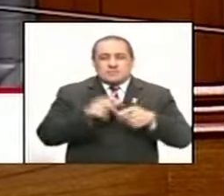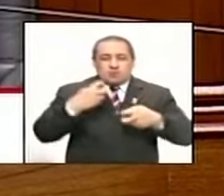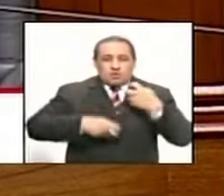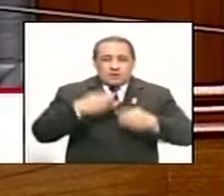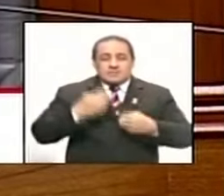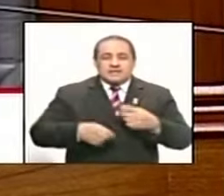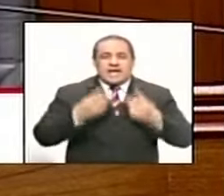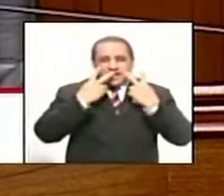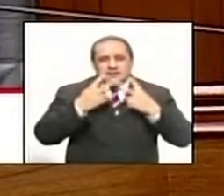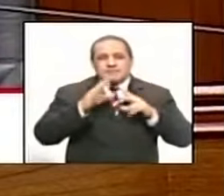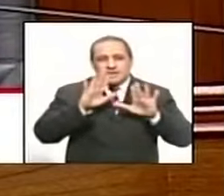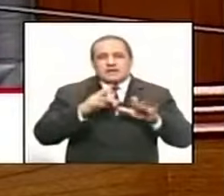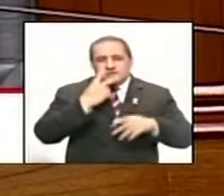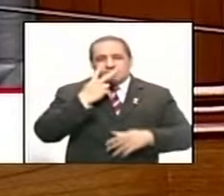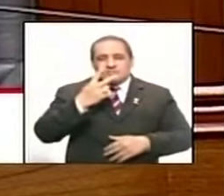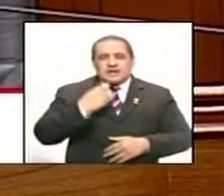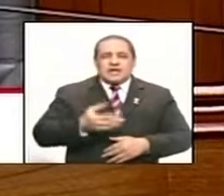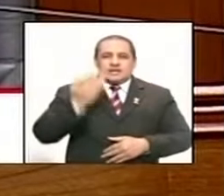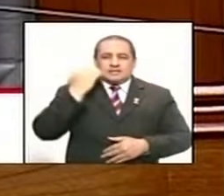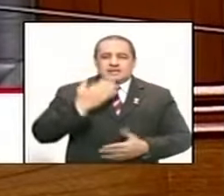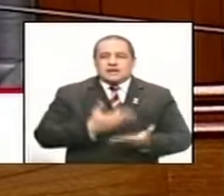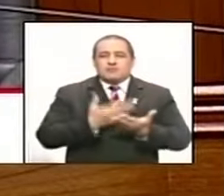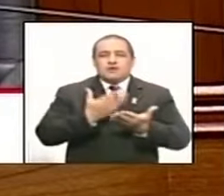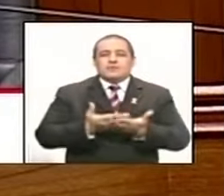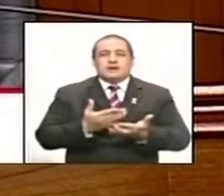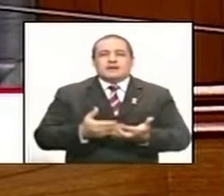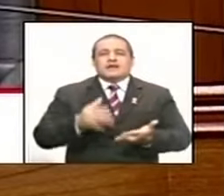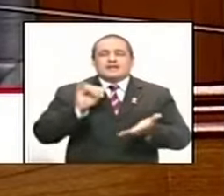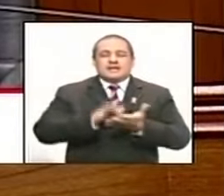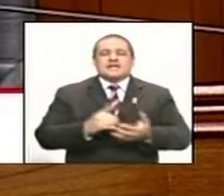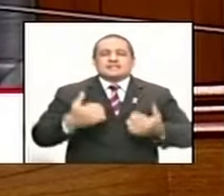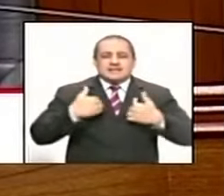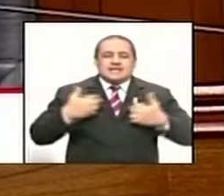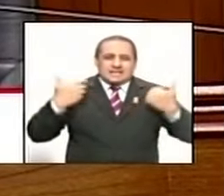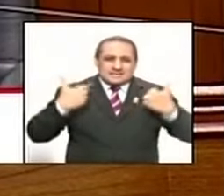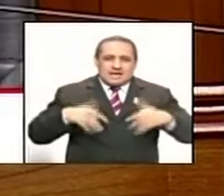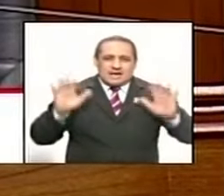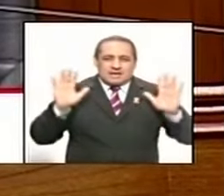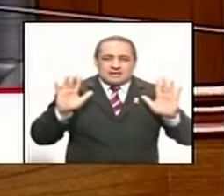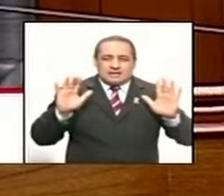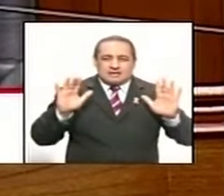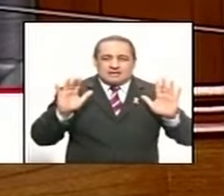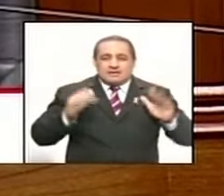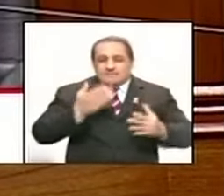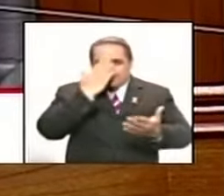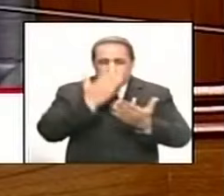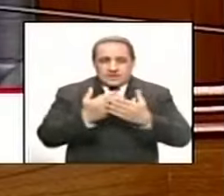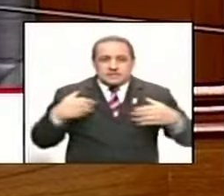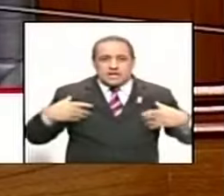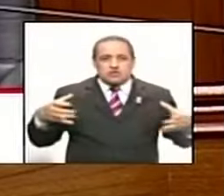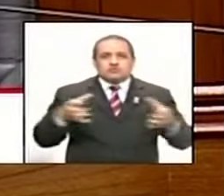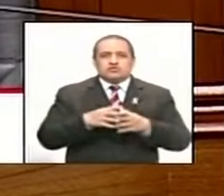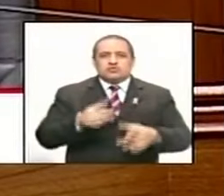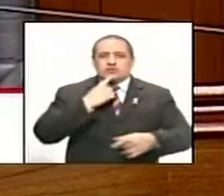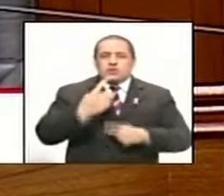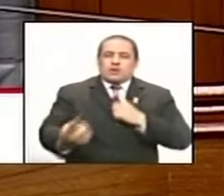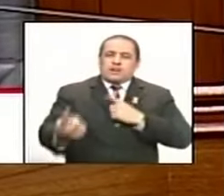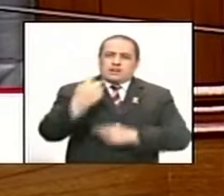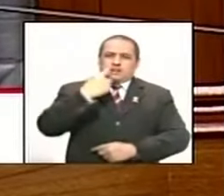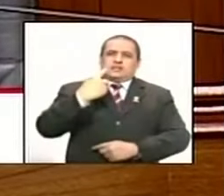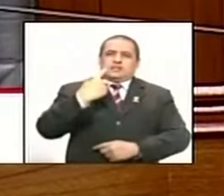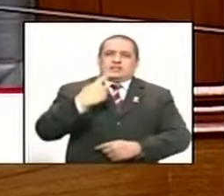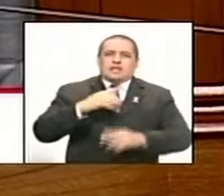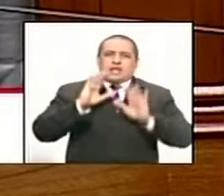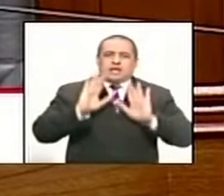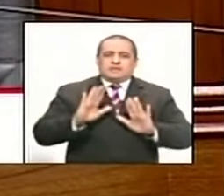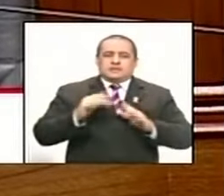venir por el hecho de que se tenía ya frente a nosotros una amenaza